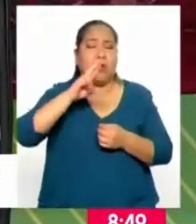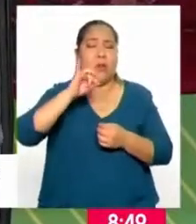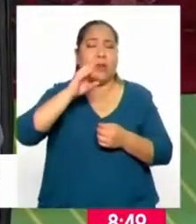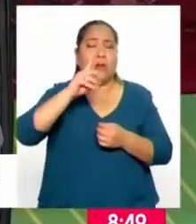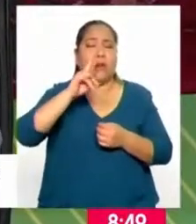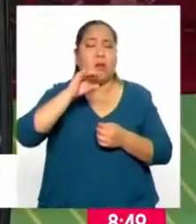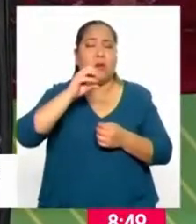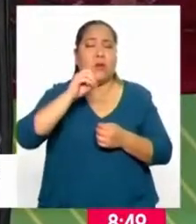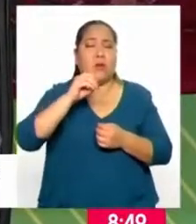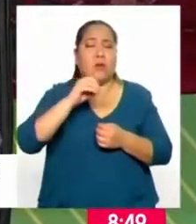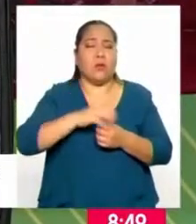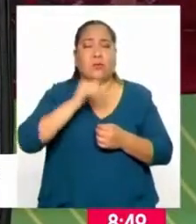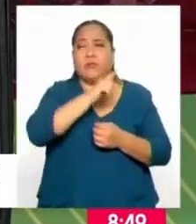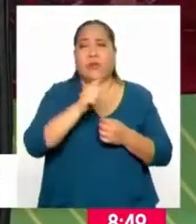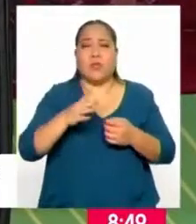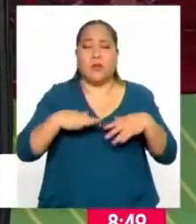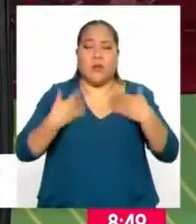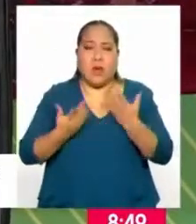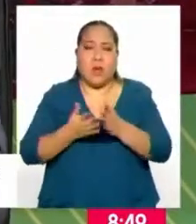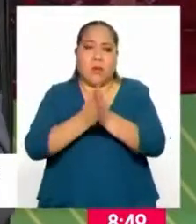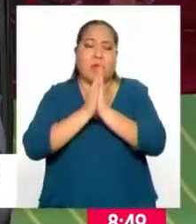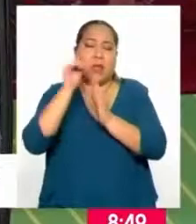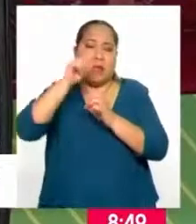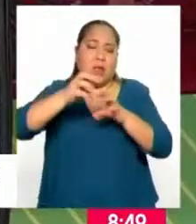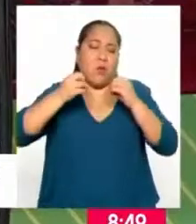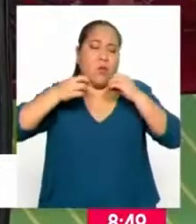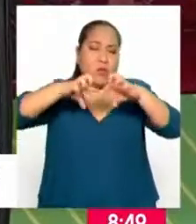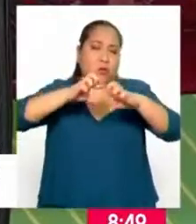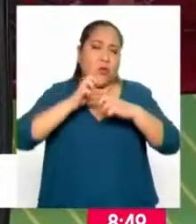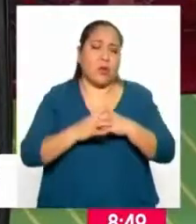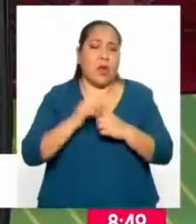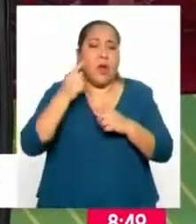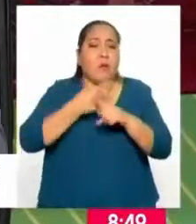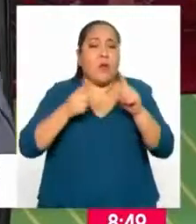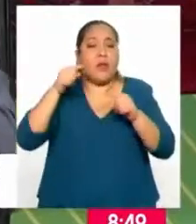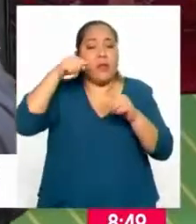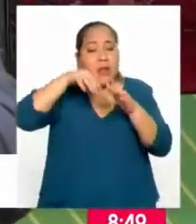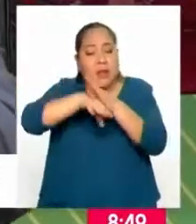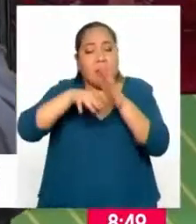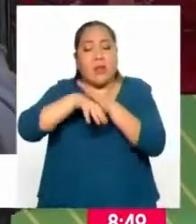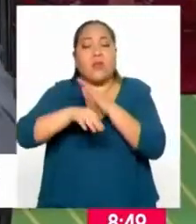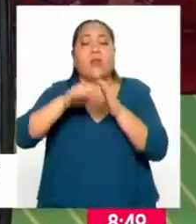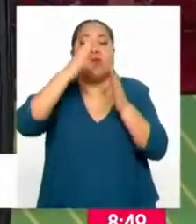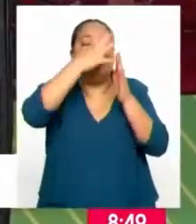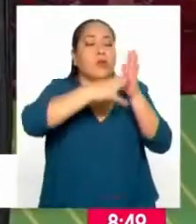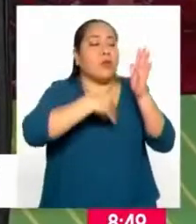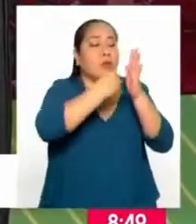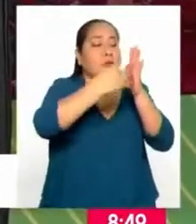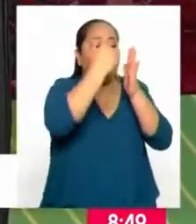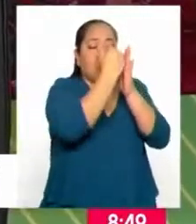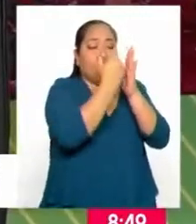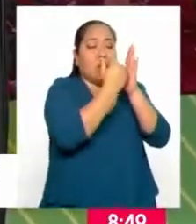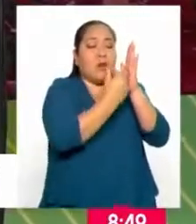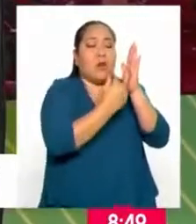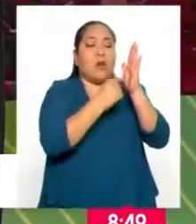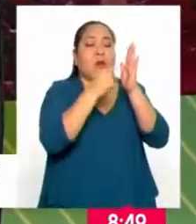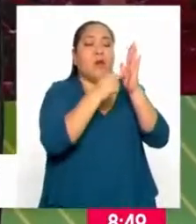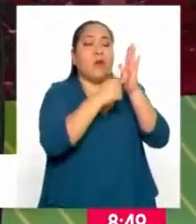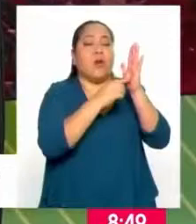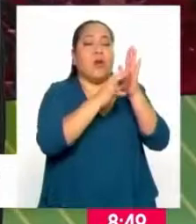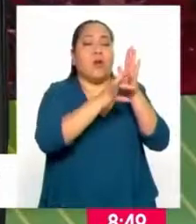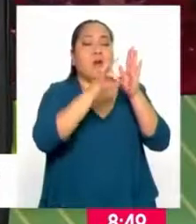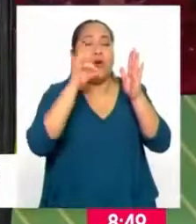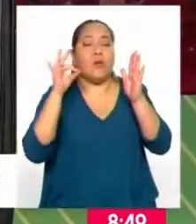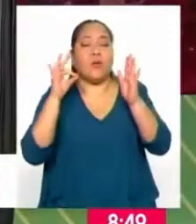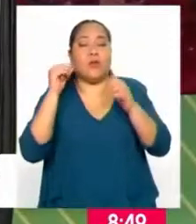pueda activar esa posibilidad, pero está dentro del tablero de opciones que el derecho